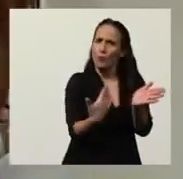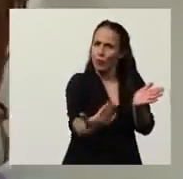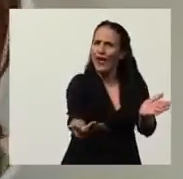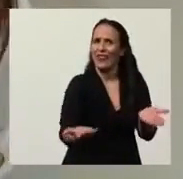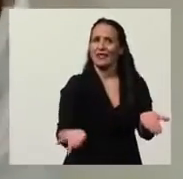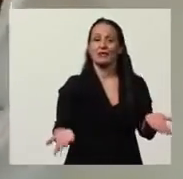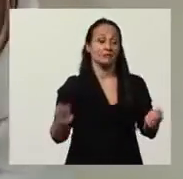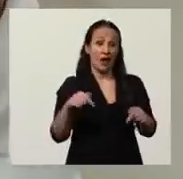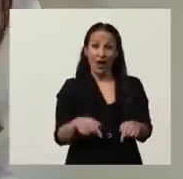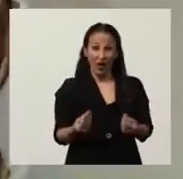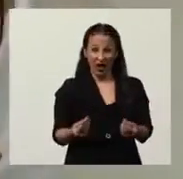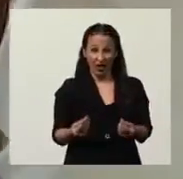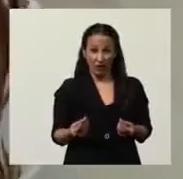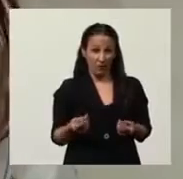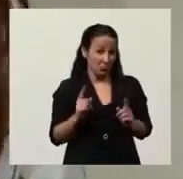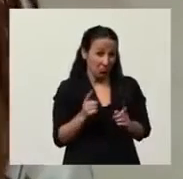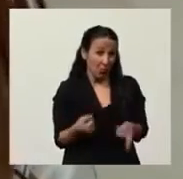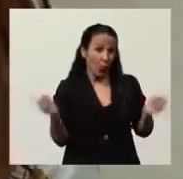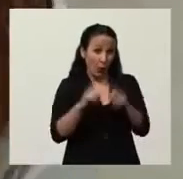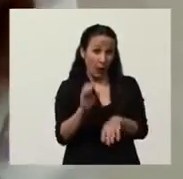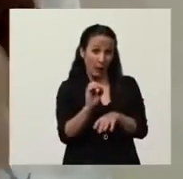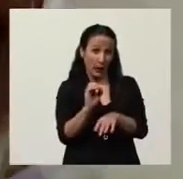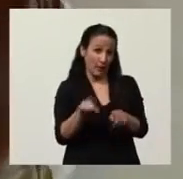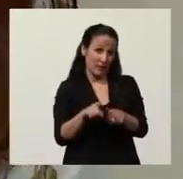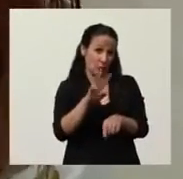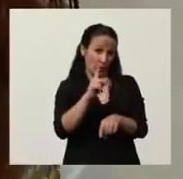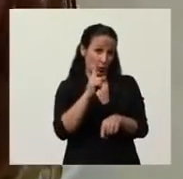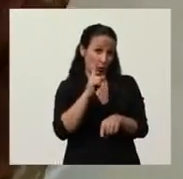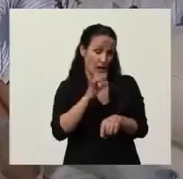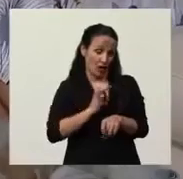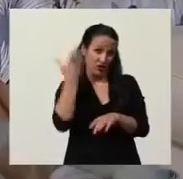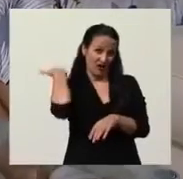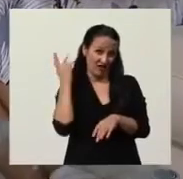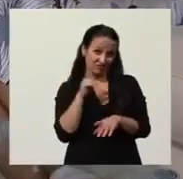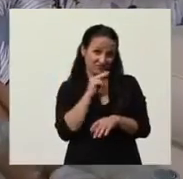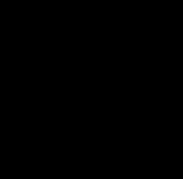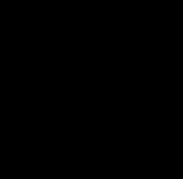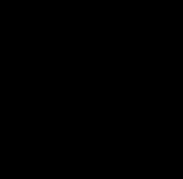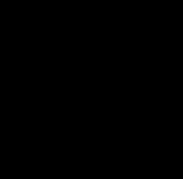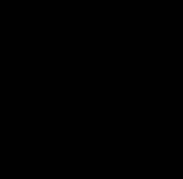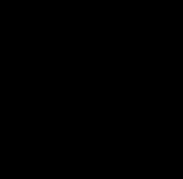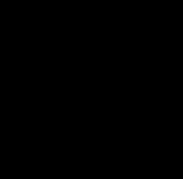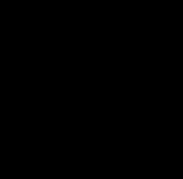exactamente igual que hace 21 años sin condenados sin detenidos